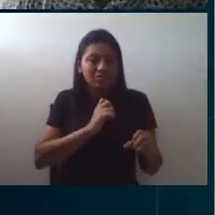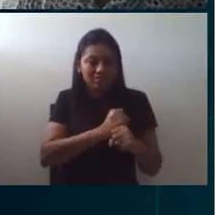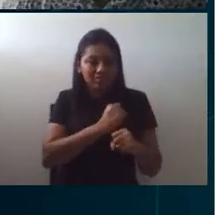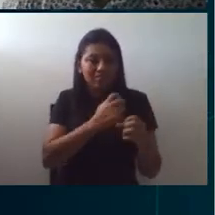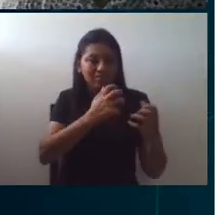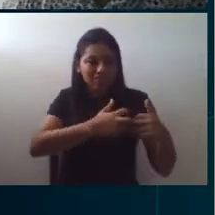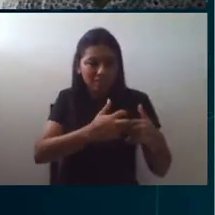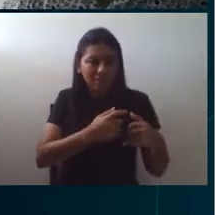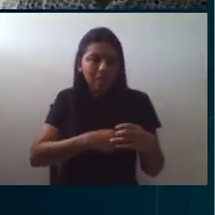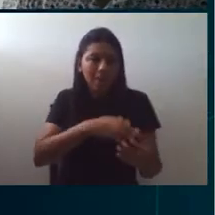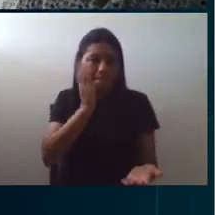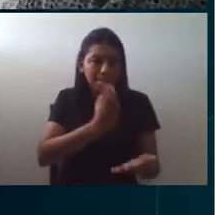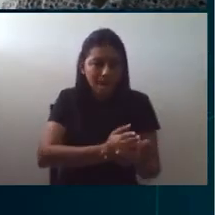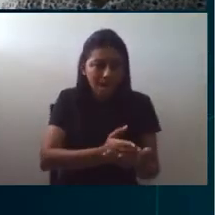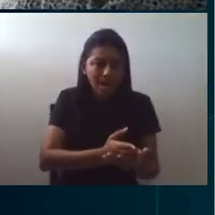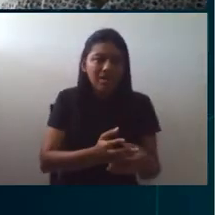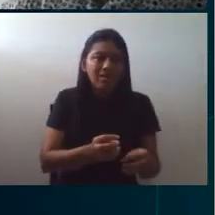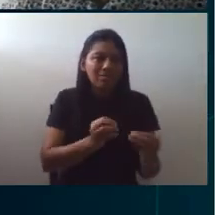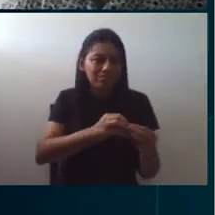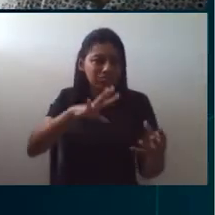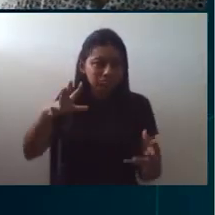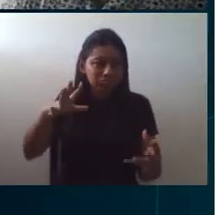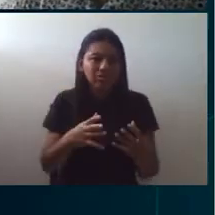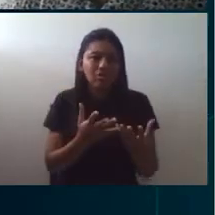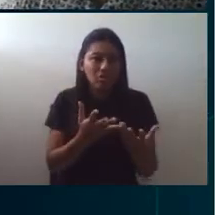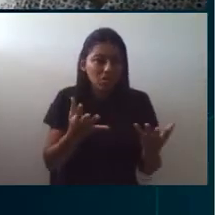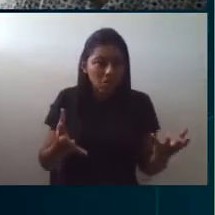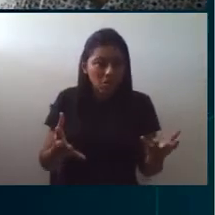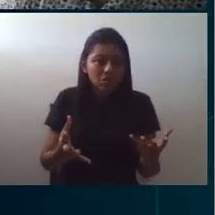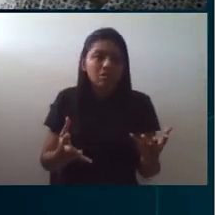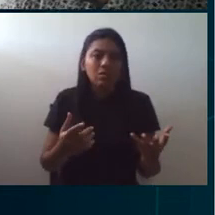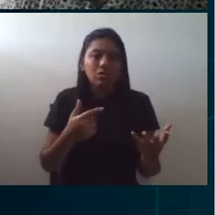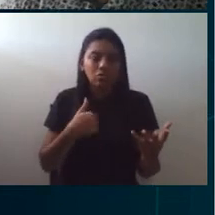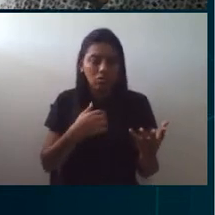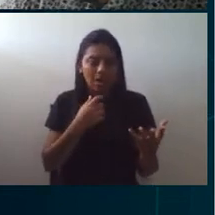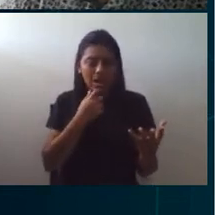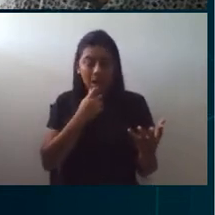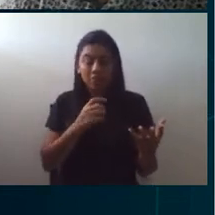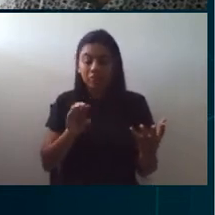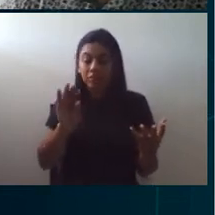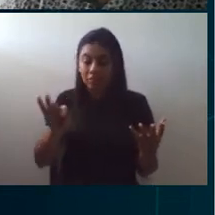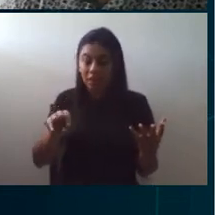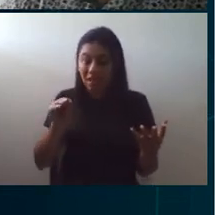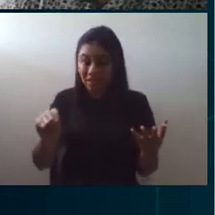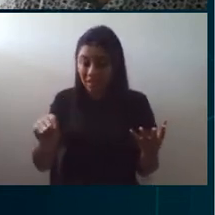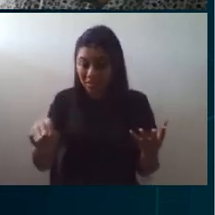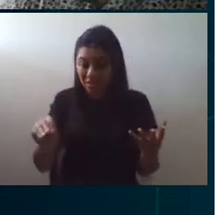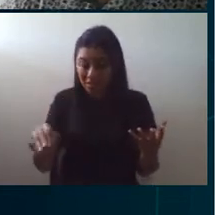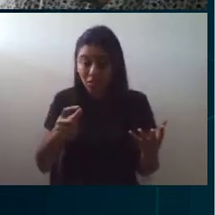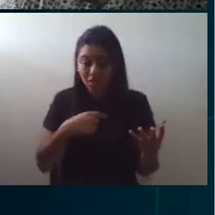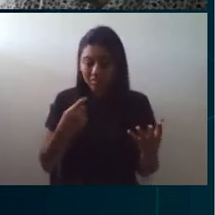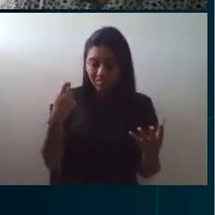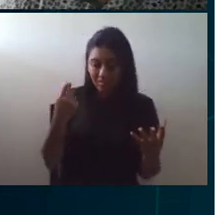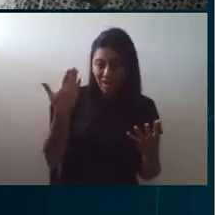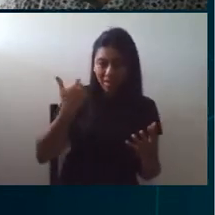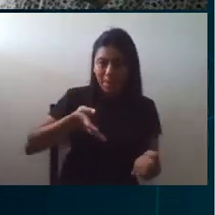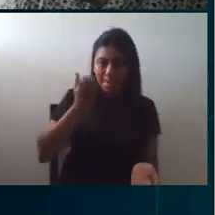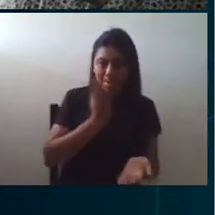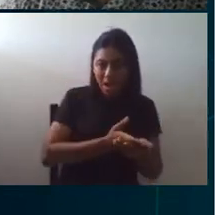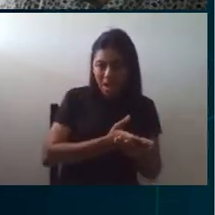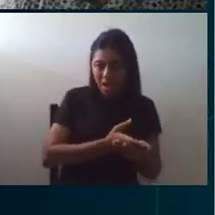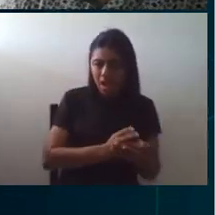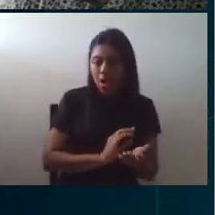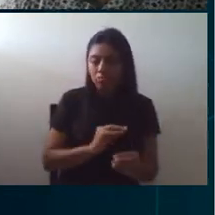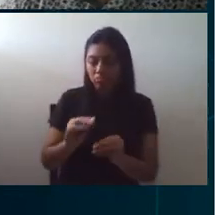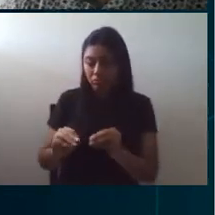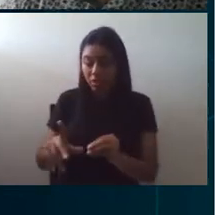problema. Entonces, lo mismo, le voy a enseñar con esta base de datos cómo este problema se asocia a un problema de seguridad, solamente si lo hubo o no